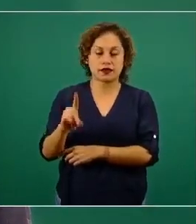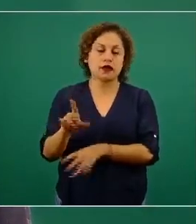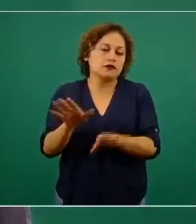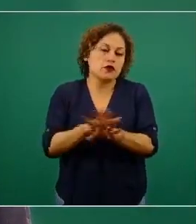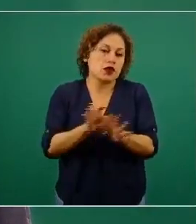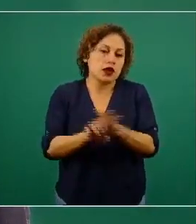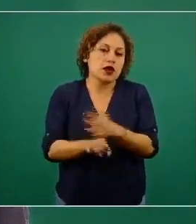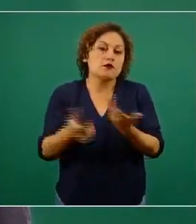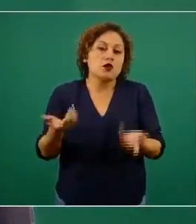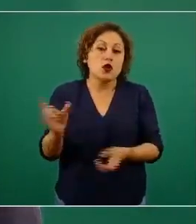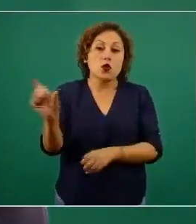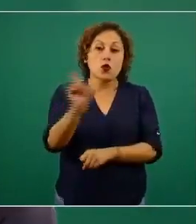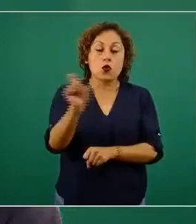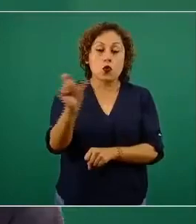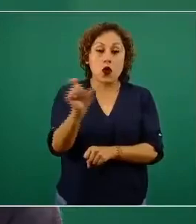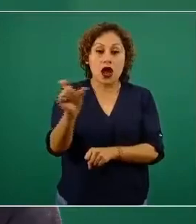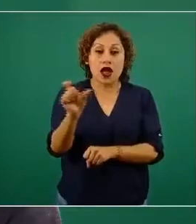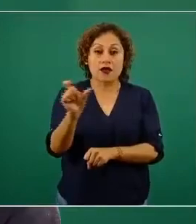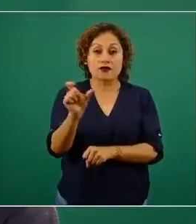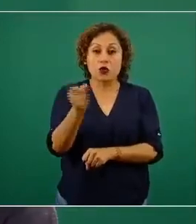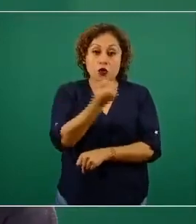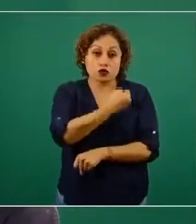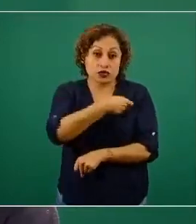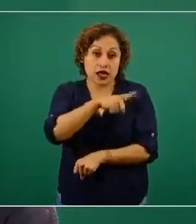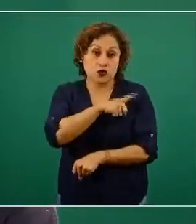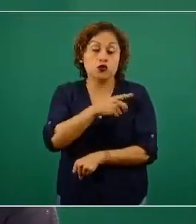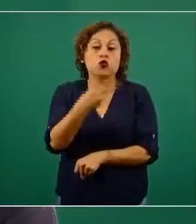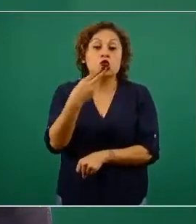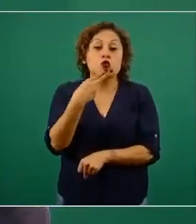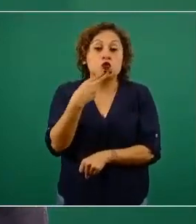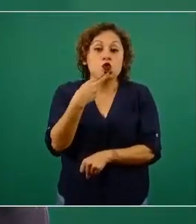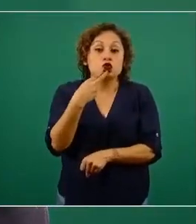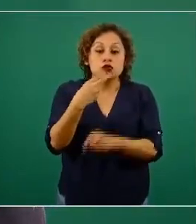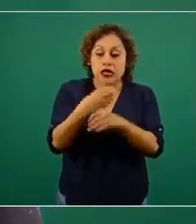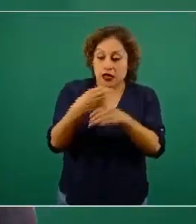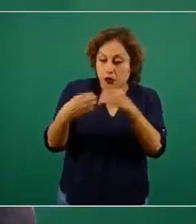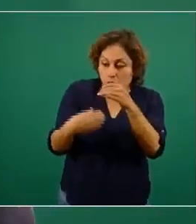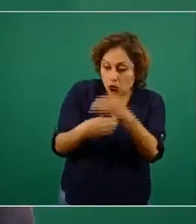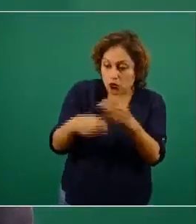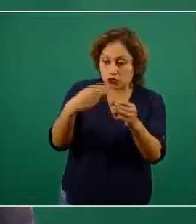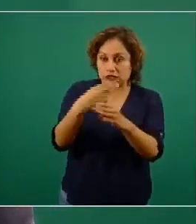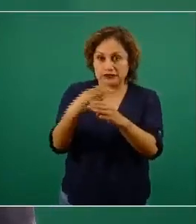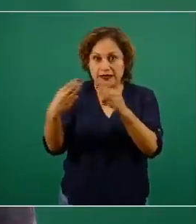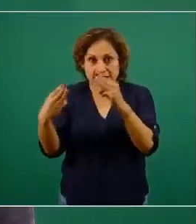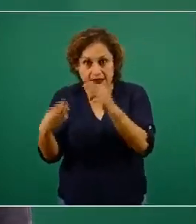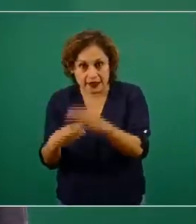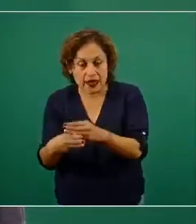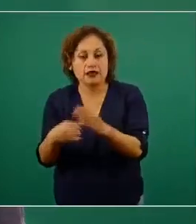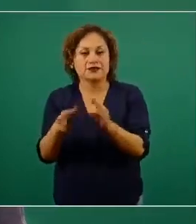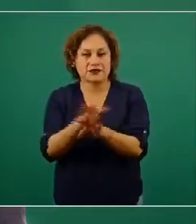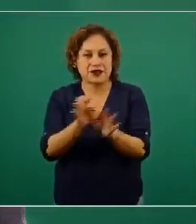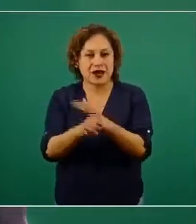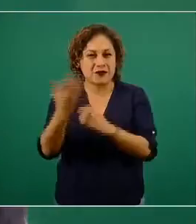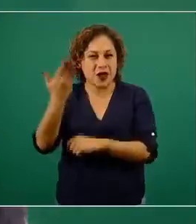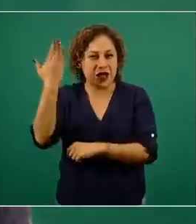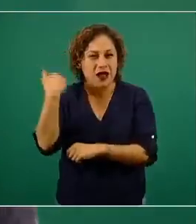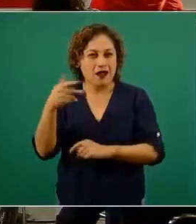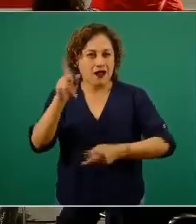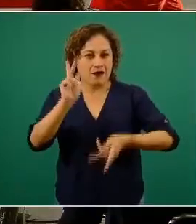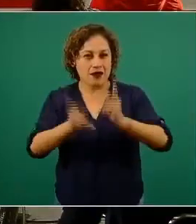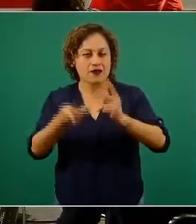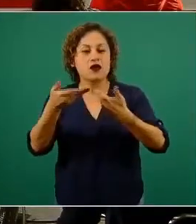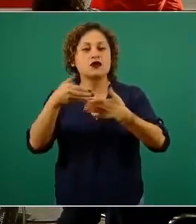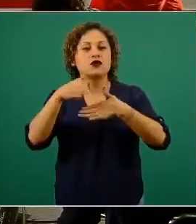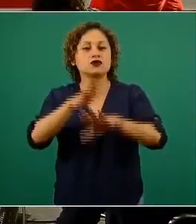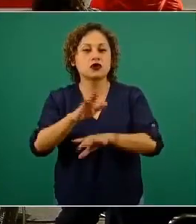dispositivos de salud. En meses atrás se hablaba respecto a las pruebas, los residuos de las pruebas rápidas, por ejemplo.